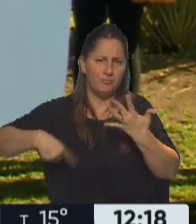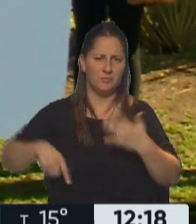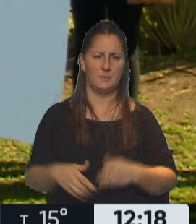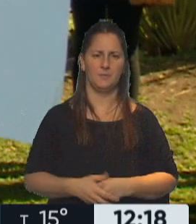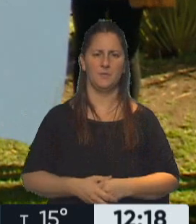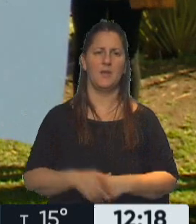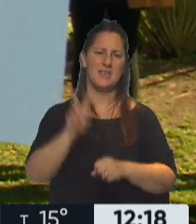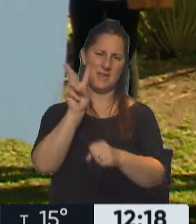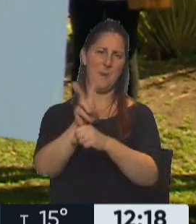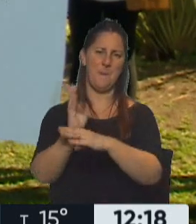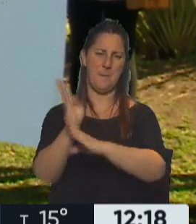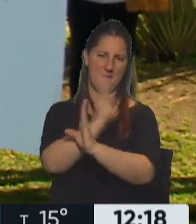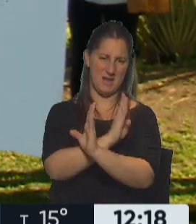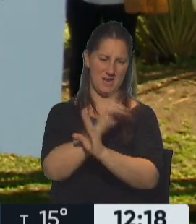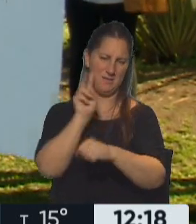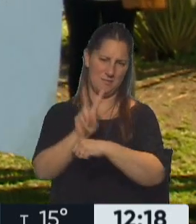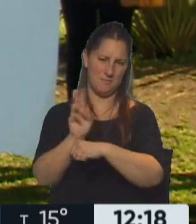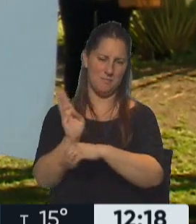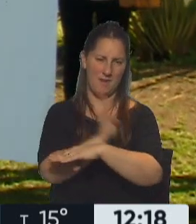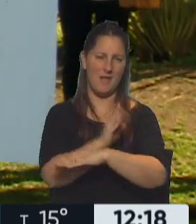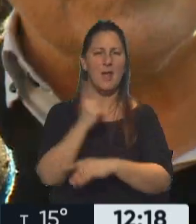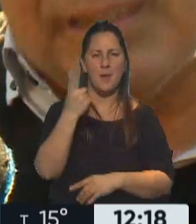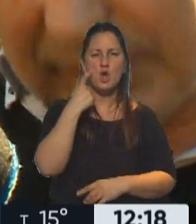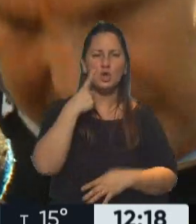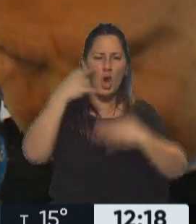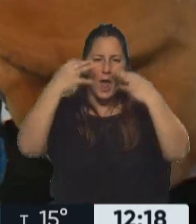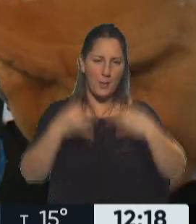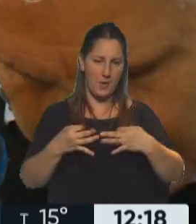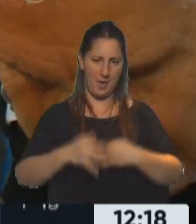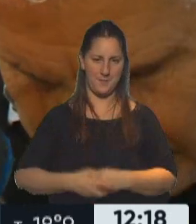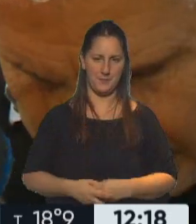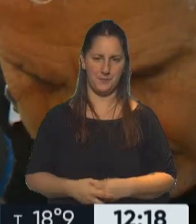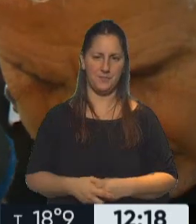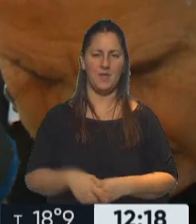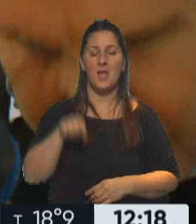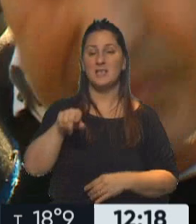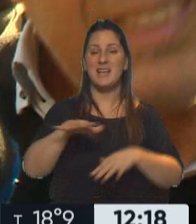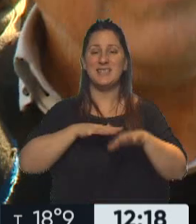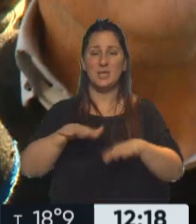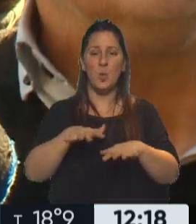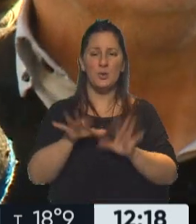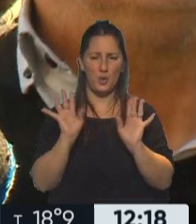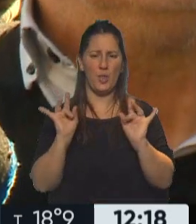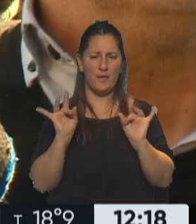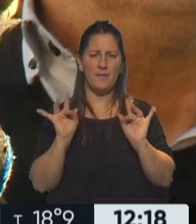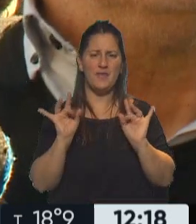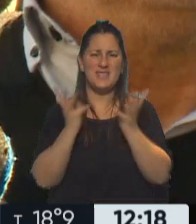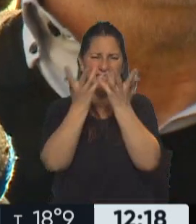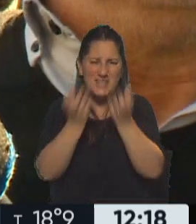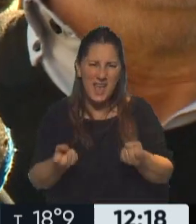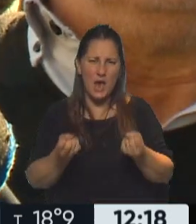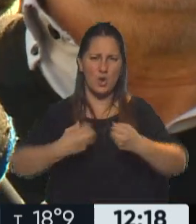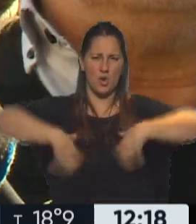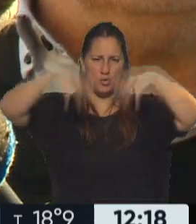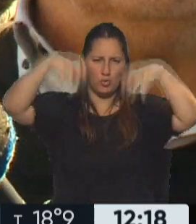manera preventiva, ¿verdad? Pero por supuesto, eso hay que controlarlo, más allá de que, bueno, estamos ante una situación muy compleja, que es la sequía, la falta de